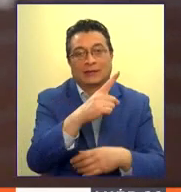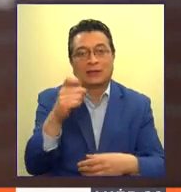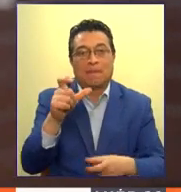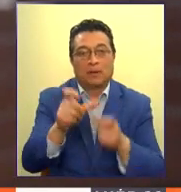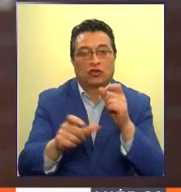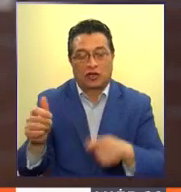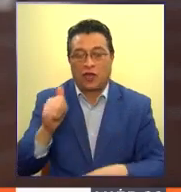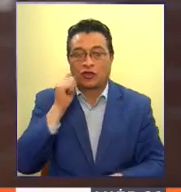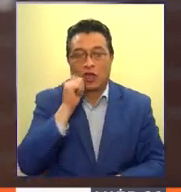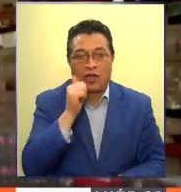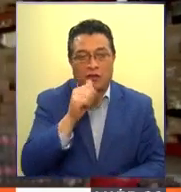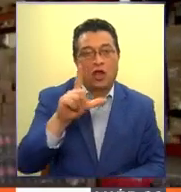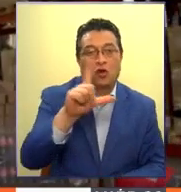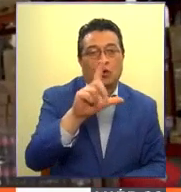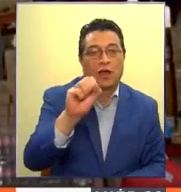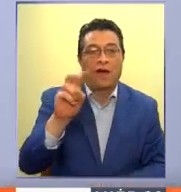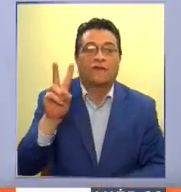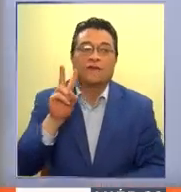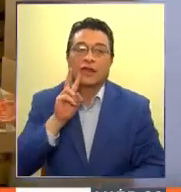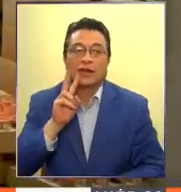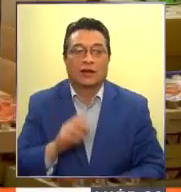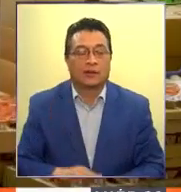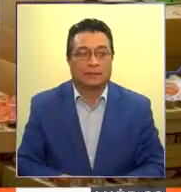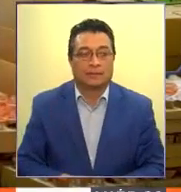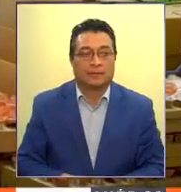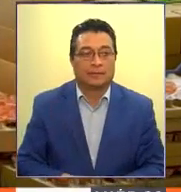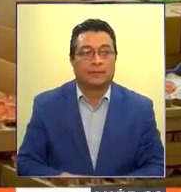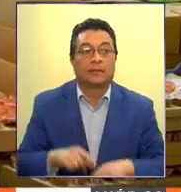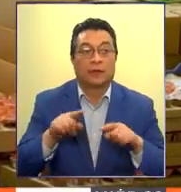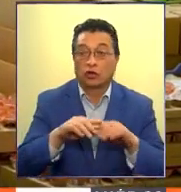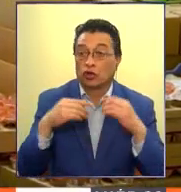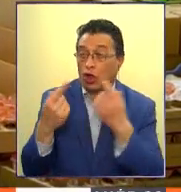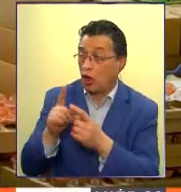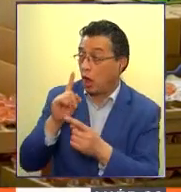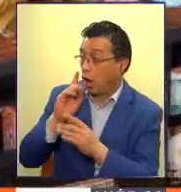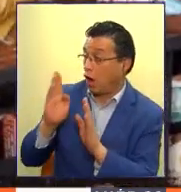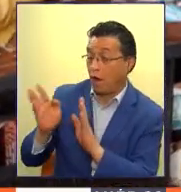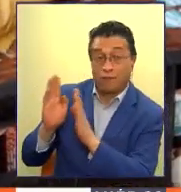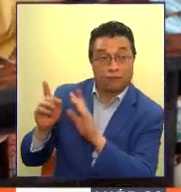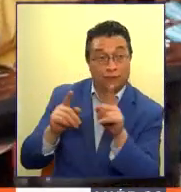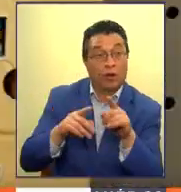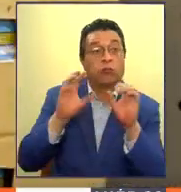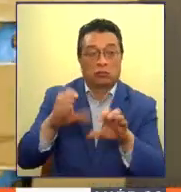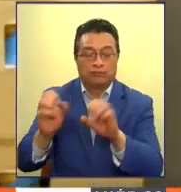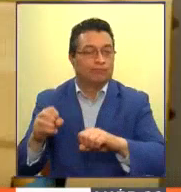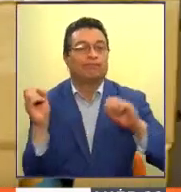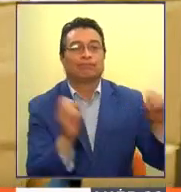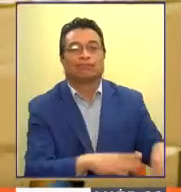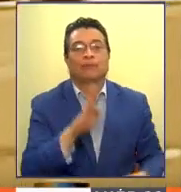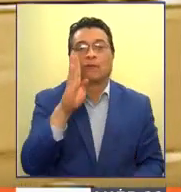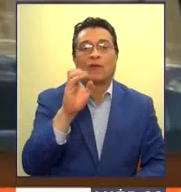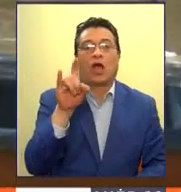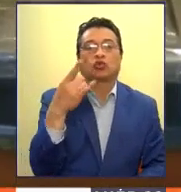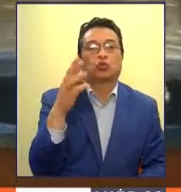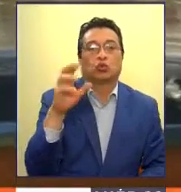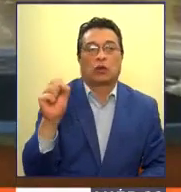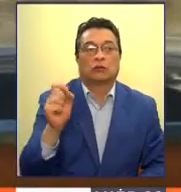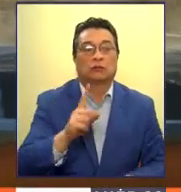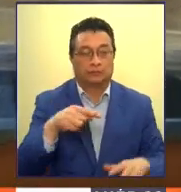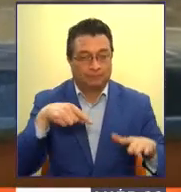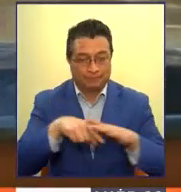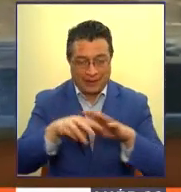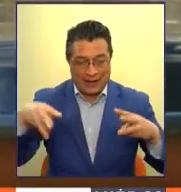diarios, de lunes a viernes. Todo lo que hay en esta bodega podría haber terminado en la basura, pero fue rescatado por Red